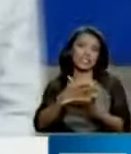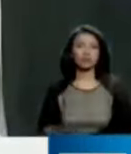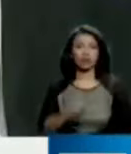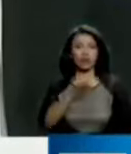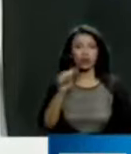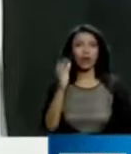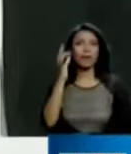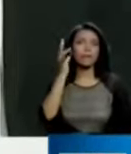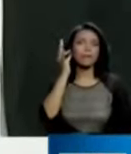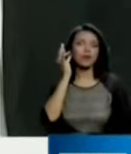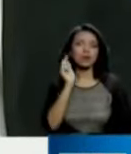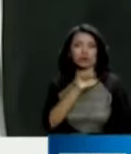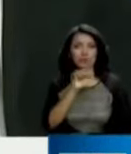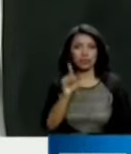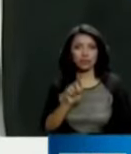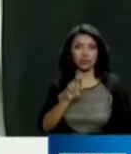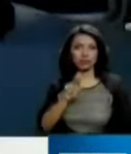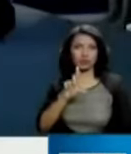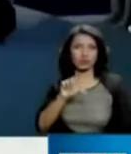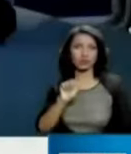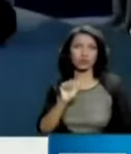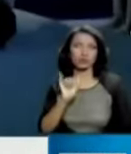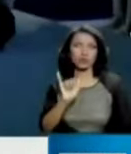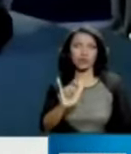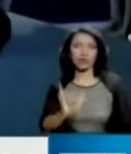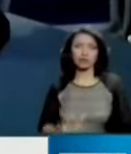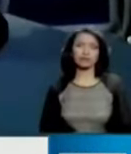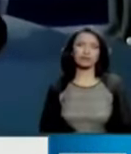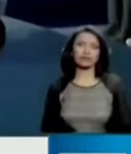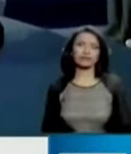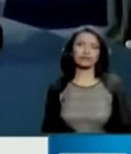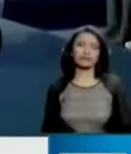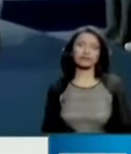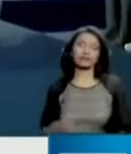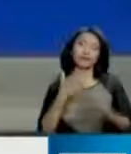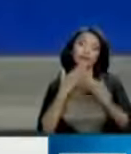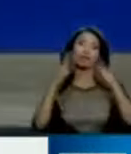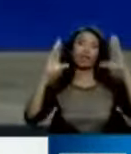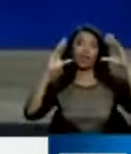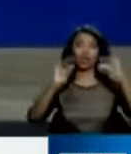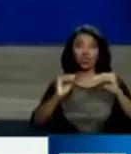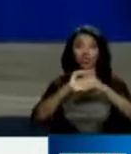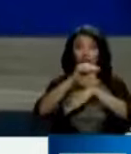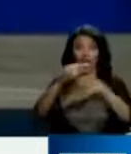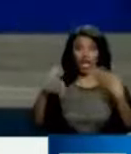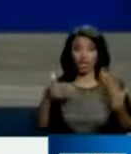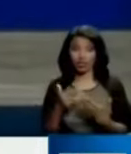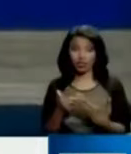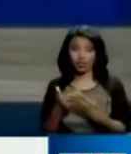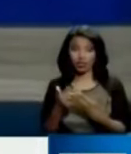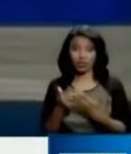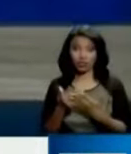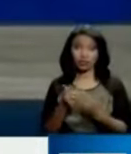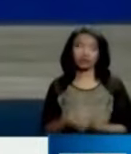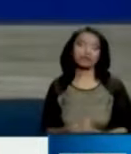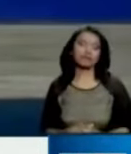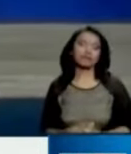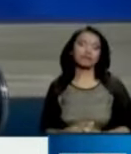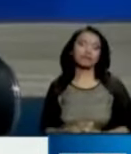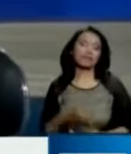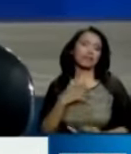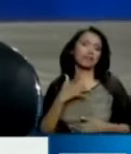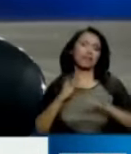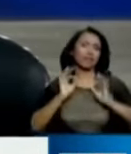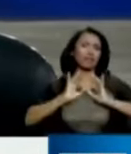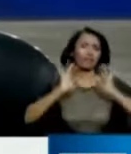corrupción, quizá la mayoría, que está institucionalizada, incluso en leyes. Voy a poner un ejemplo para que no quedemos simplemente en un